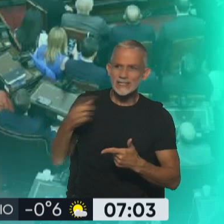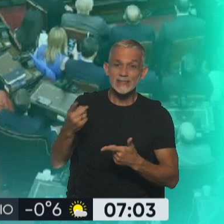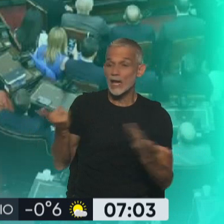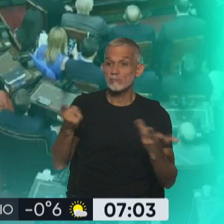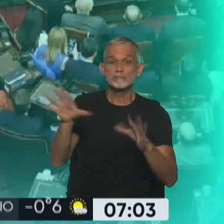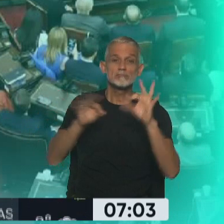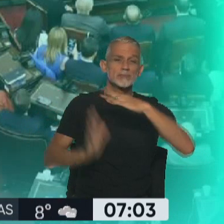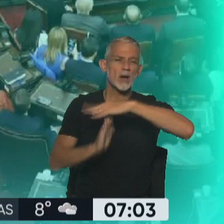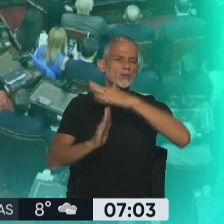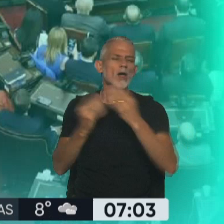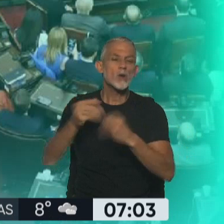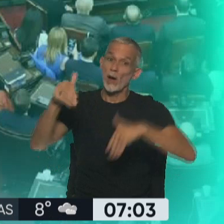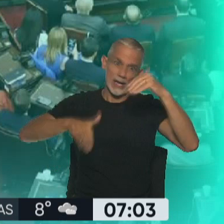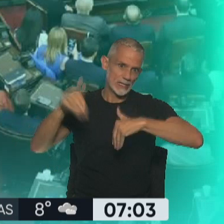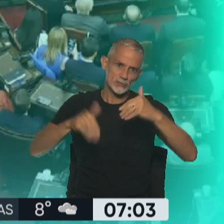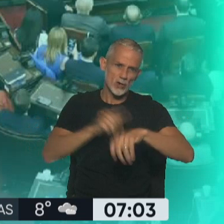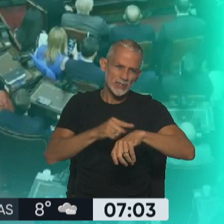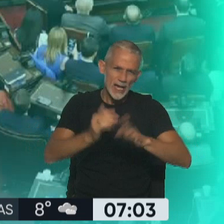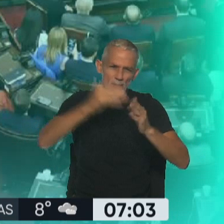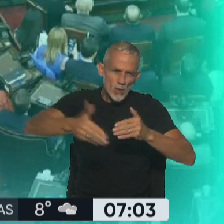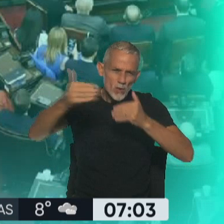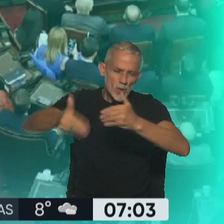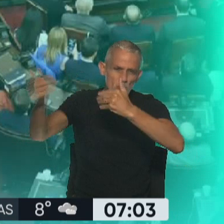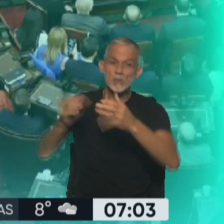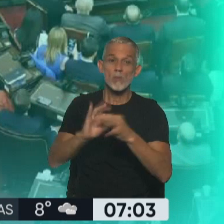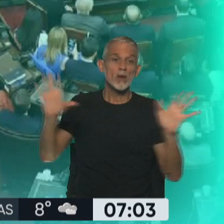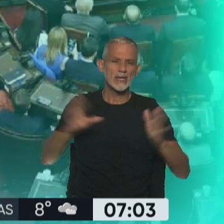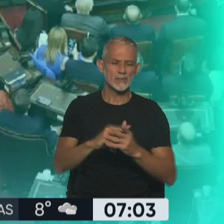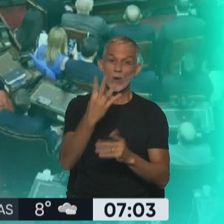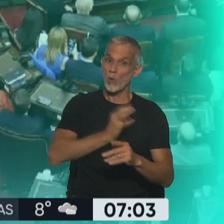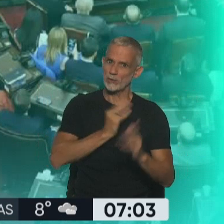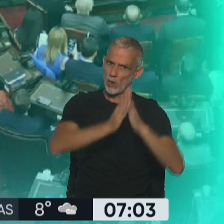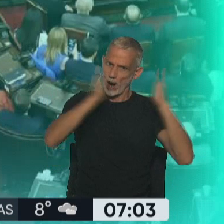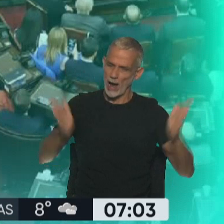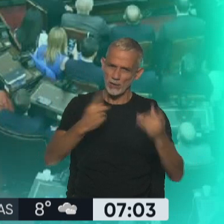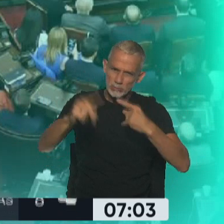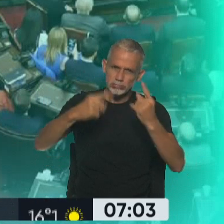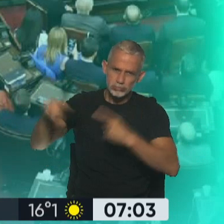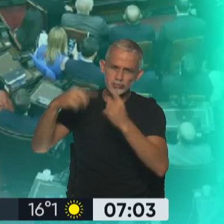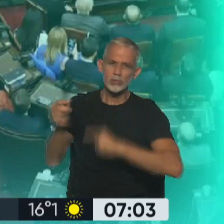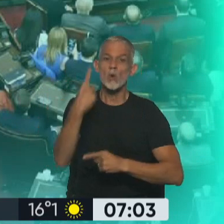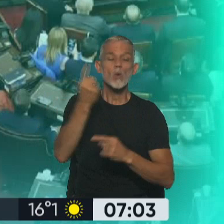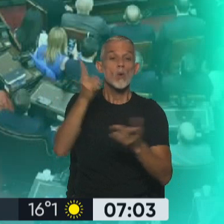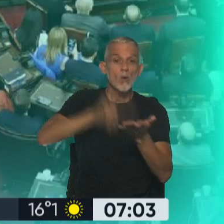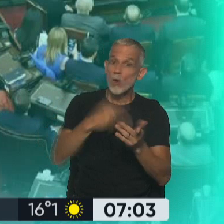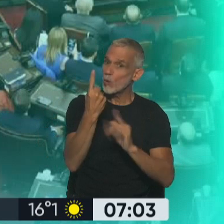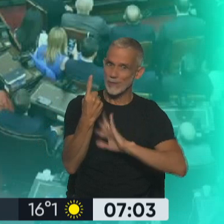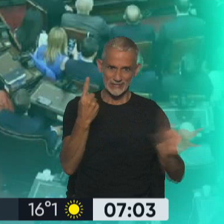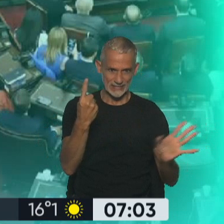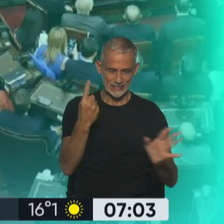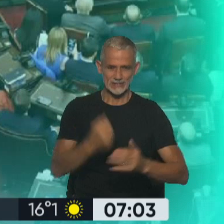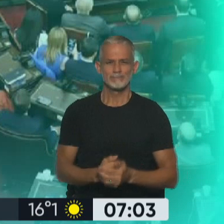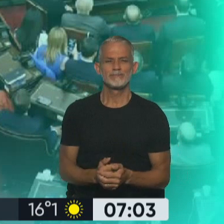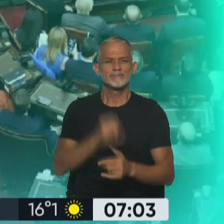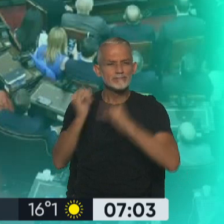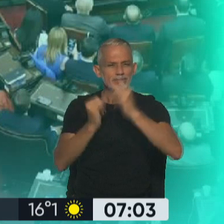las autoridades a través de elecciones periódicas libres, mandatos de 4 años con una única reelección. Seguimos, te contamos